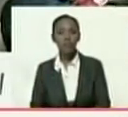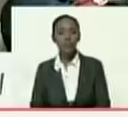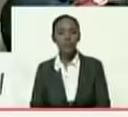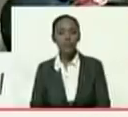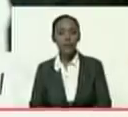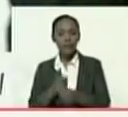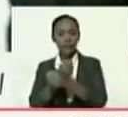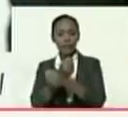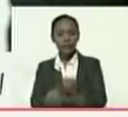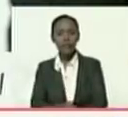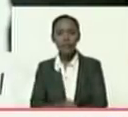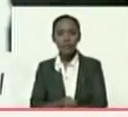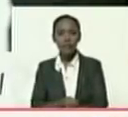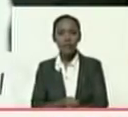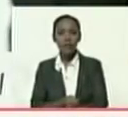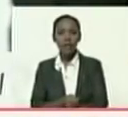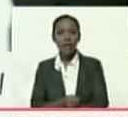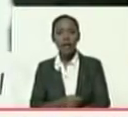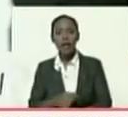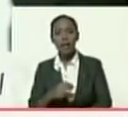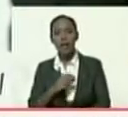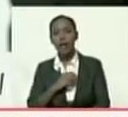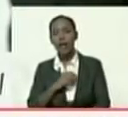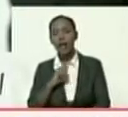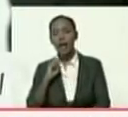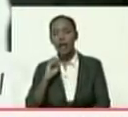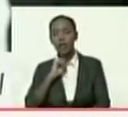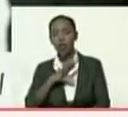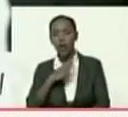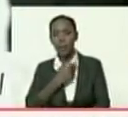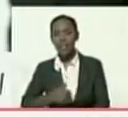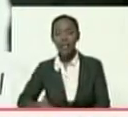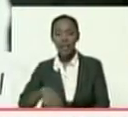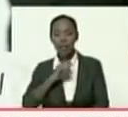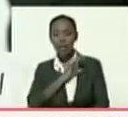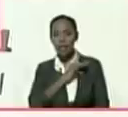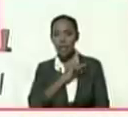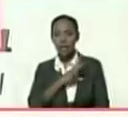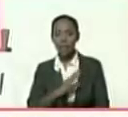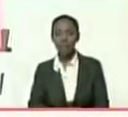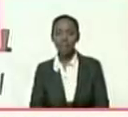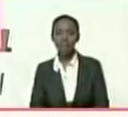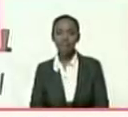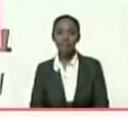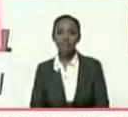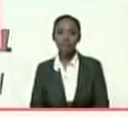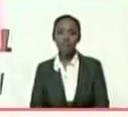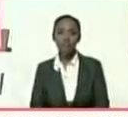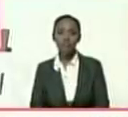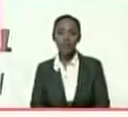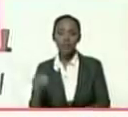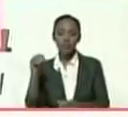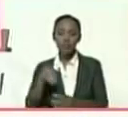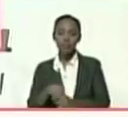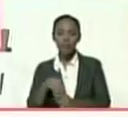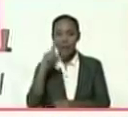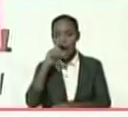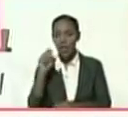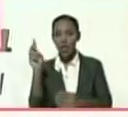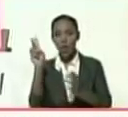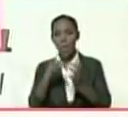Graduado en las escuelas militares de Pinochet. Fue hasta hace poco agregado militar en Estados Unidos, hasta el año